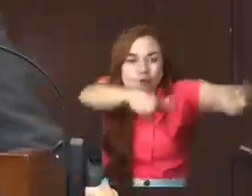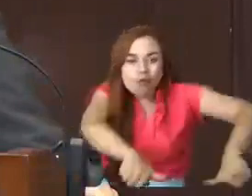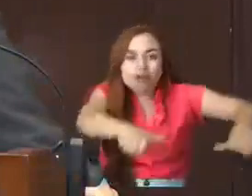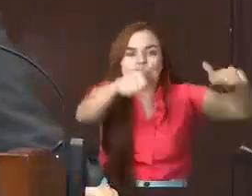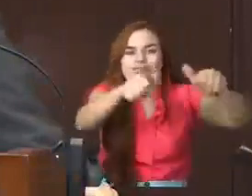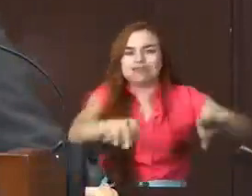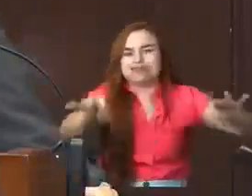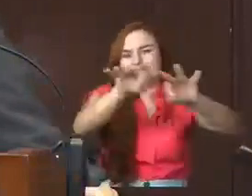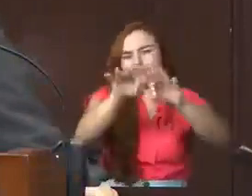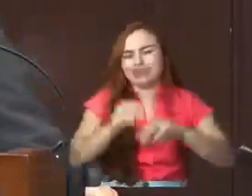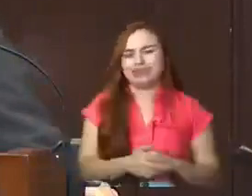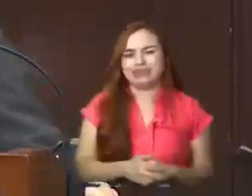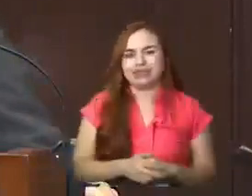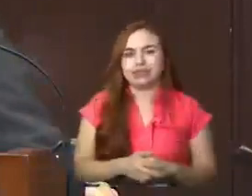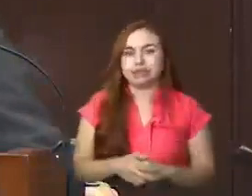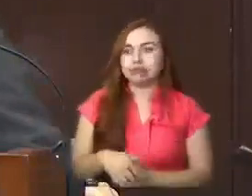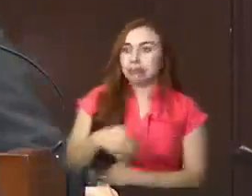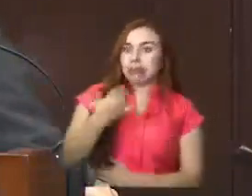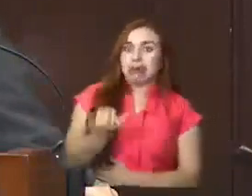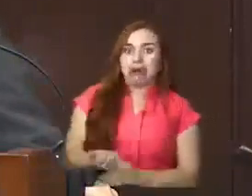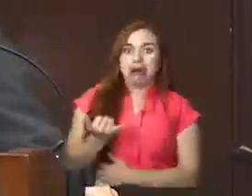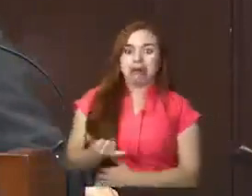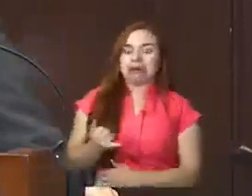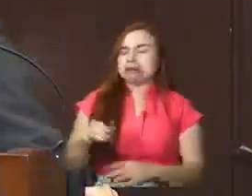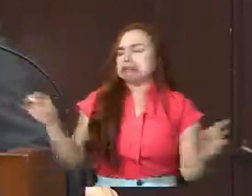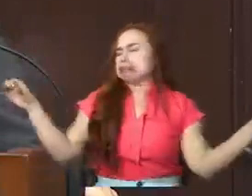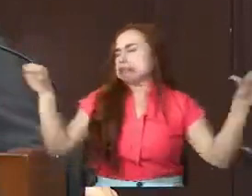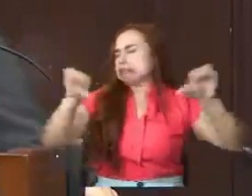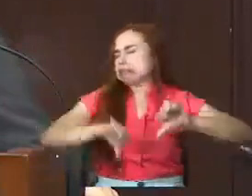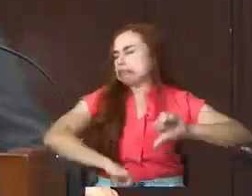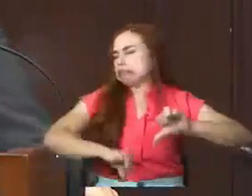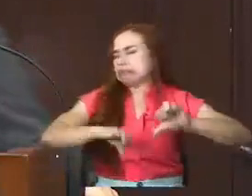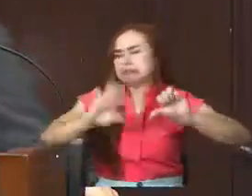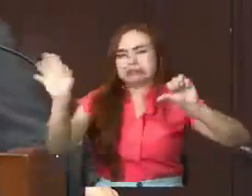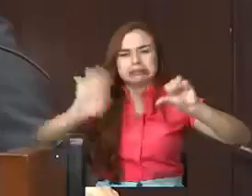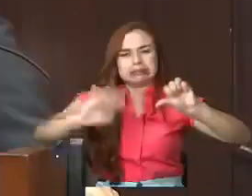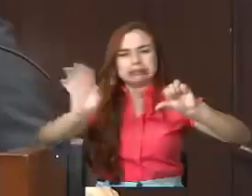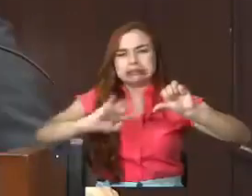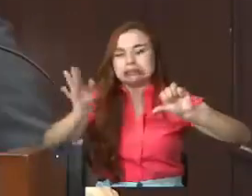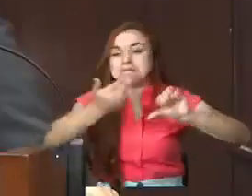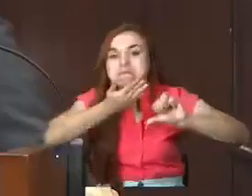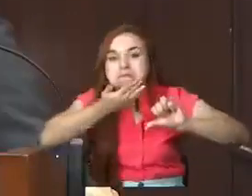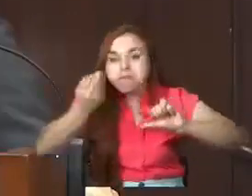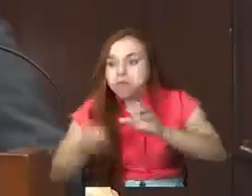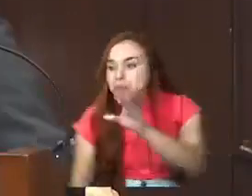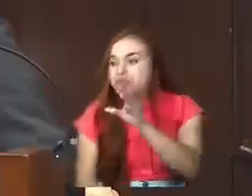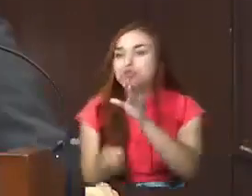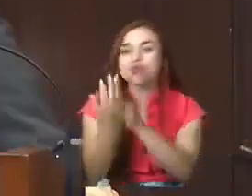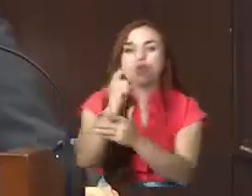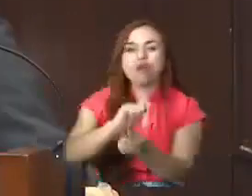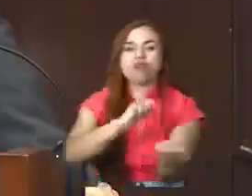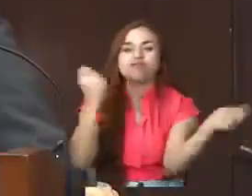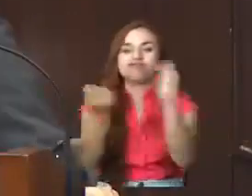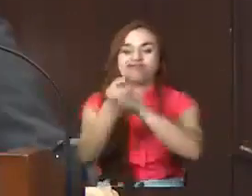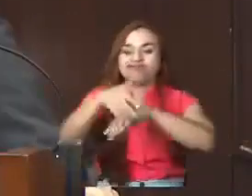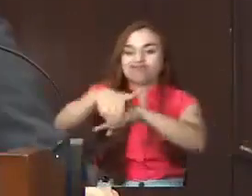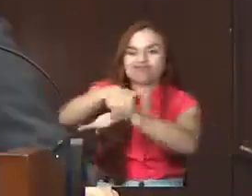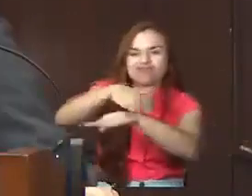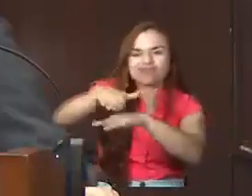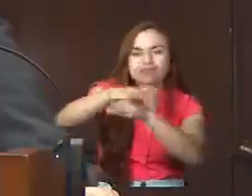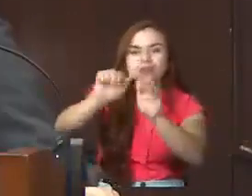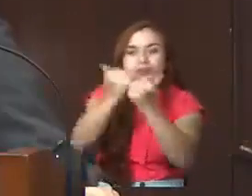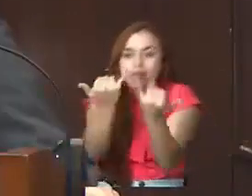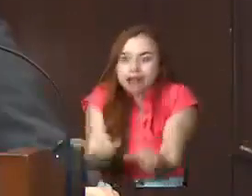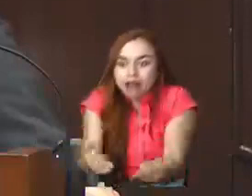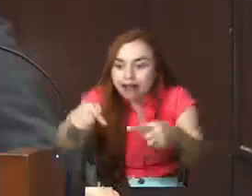en condición de desventaja como nación ante las transnacionales, y esa es una tarea que debe asumir esta Asamblea